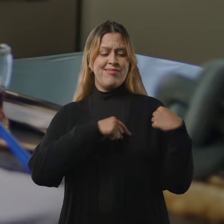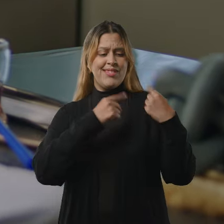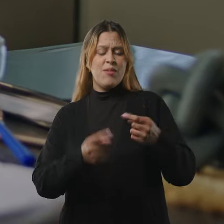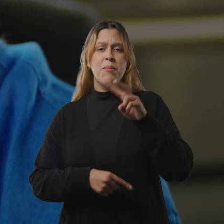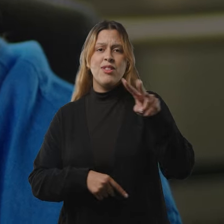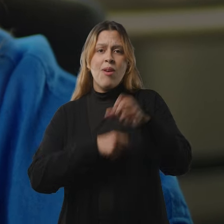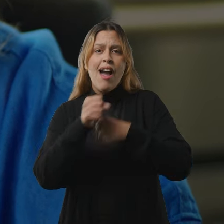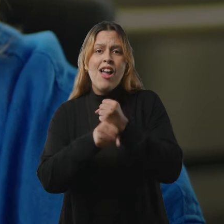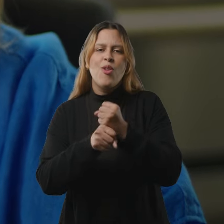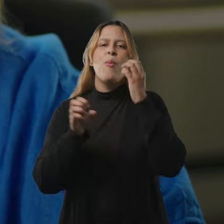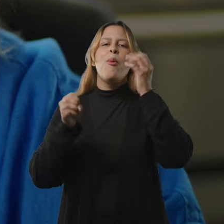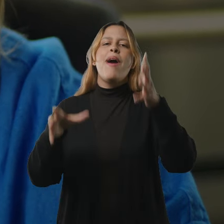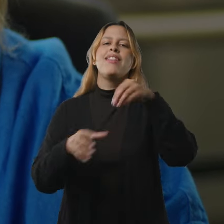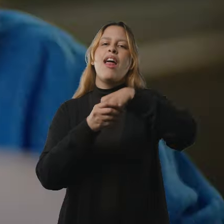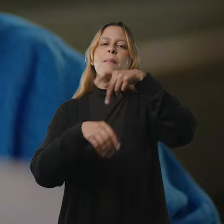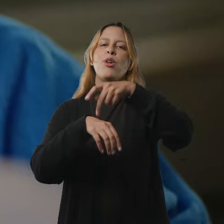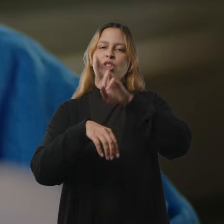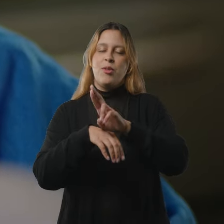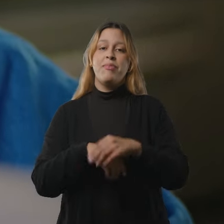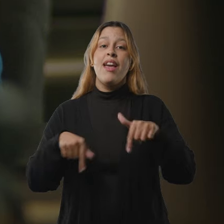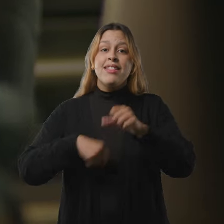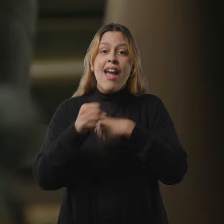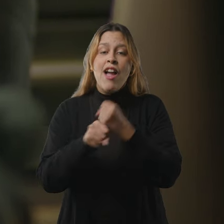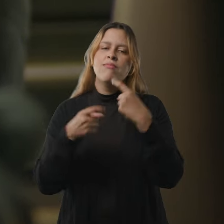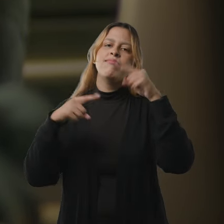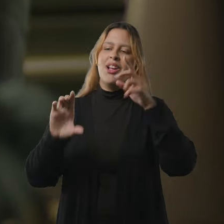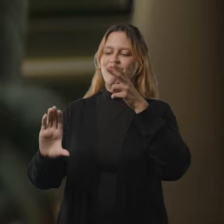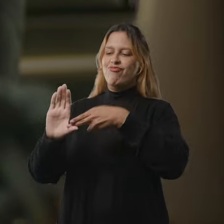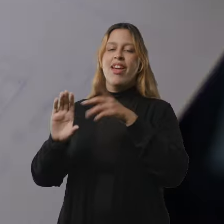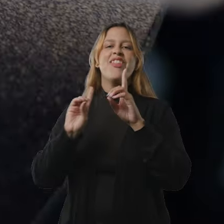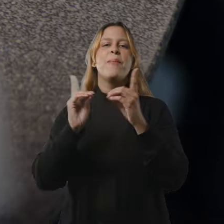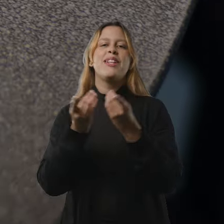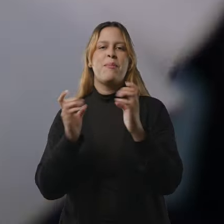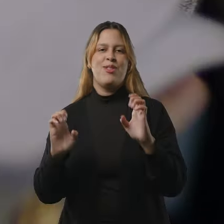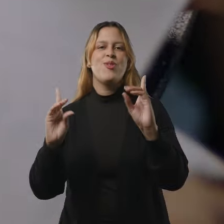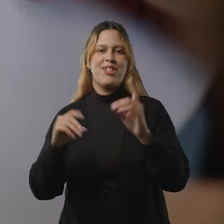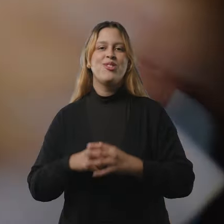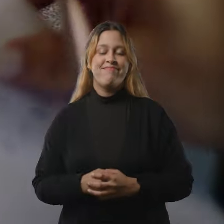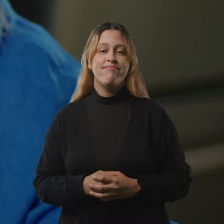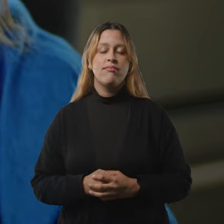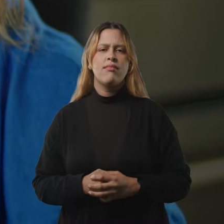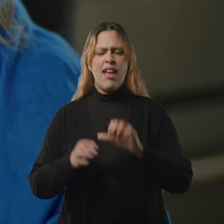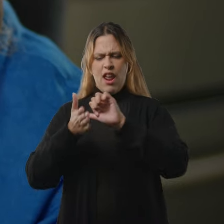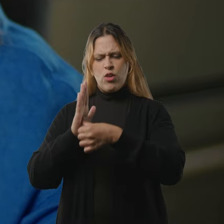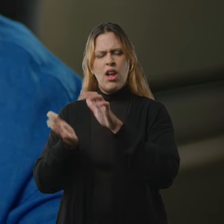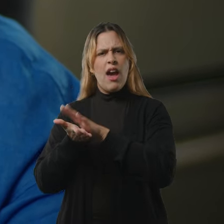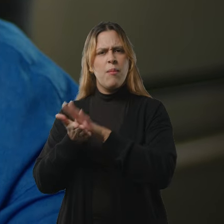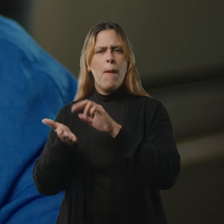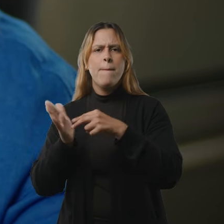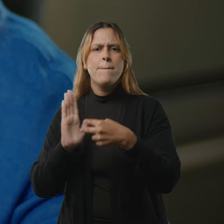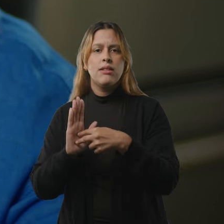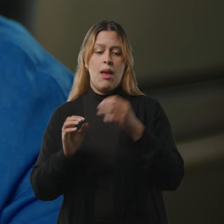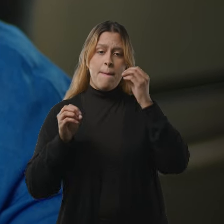Llevo 22 años como educadora para Puerto Rico y ahora este año tuve la gran oportunidad de trabajar para el Departamento de Educación. El refuerzo académico le